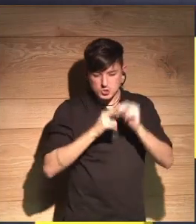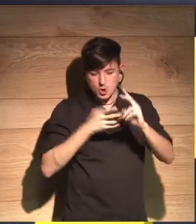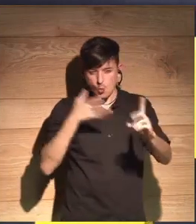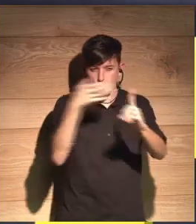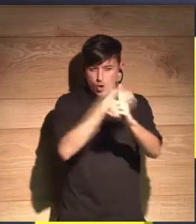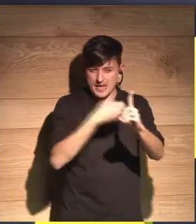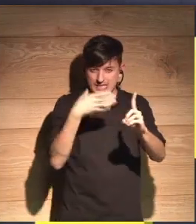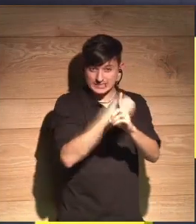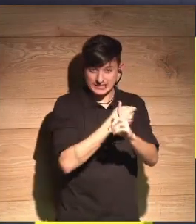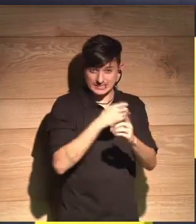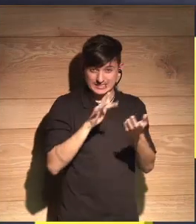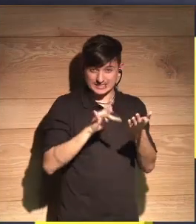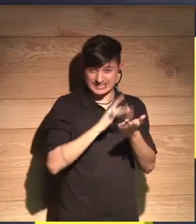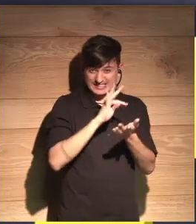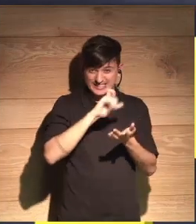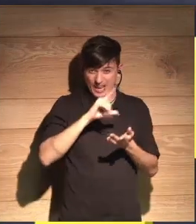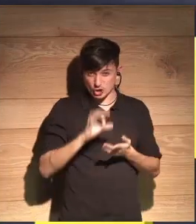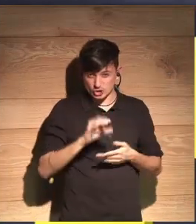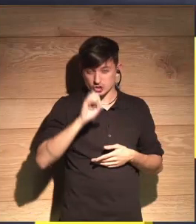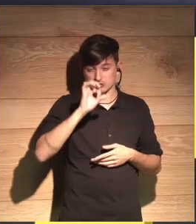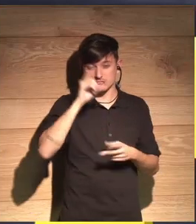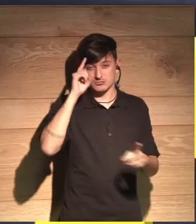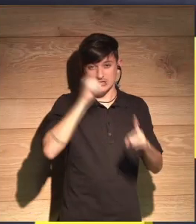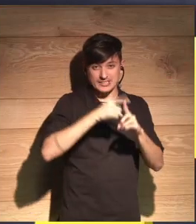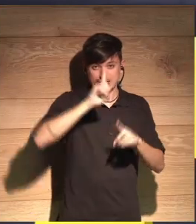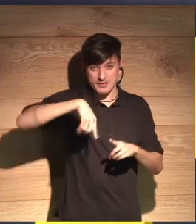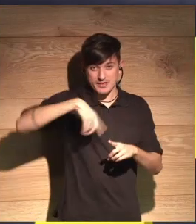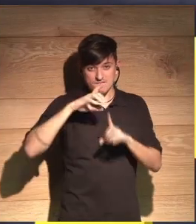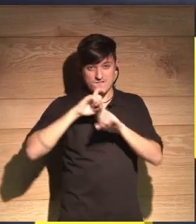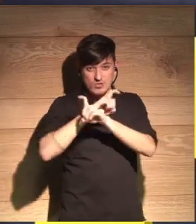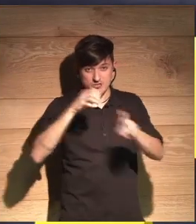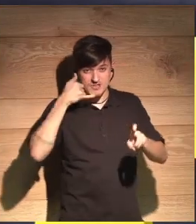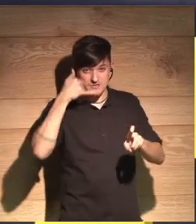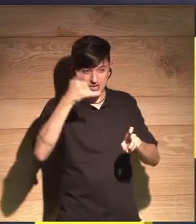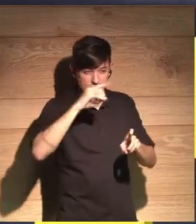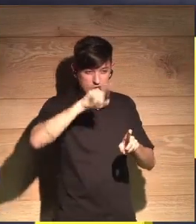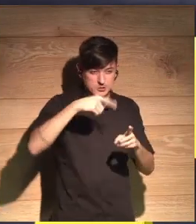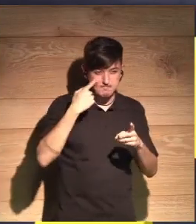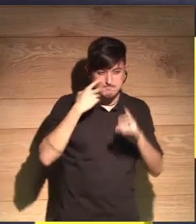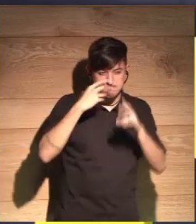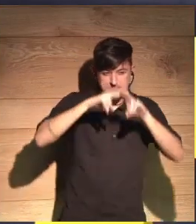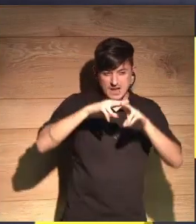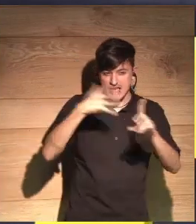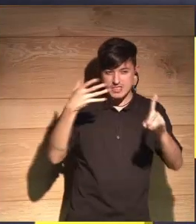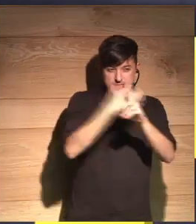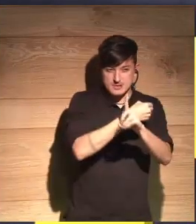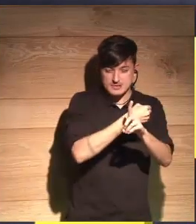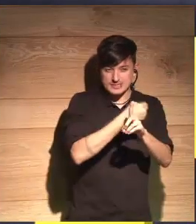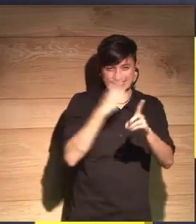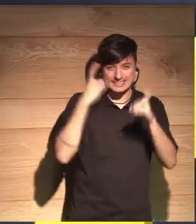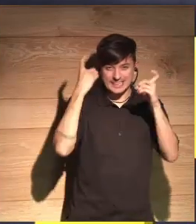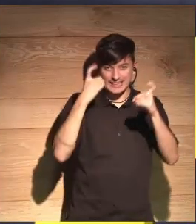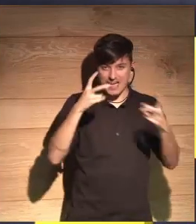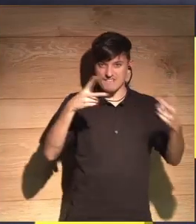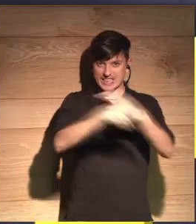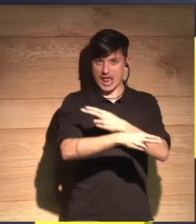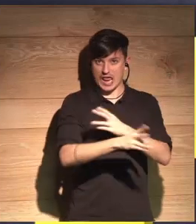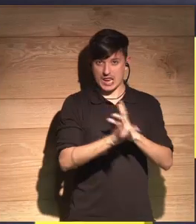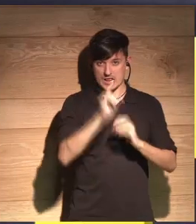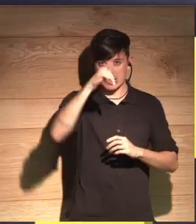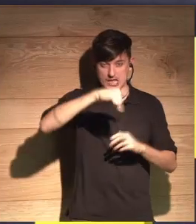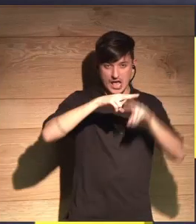desde pelosi desde fundación telefónica pero no hay que dejar de analizar cuáles son los riesgos para evitarlos lo vamos